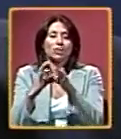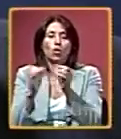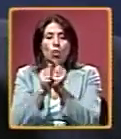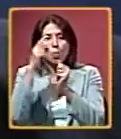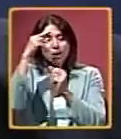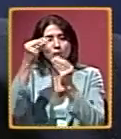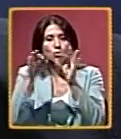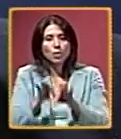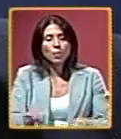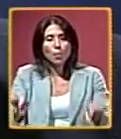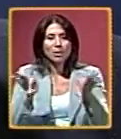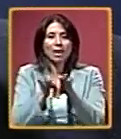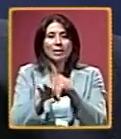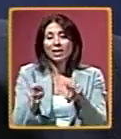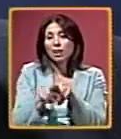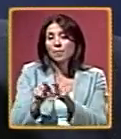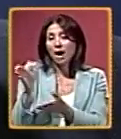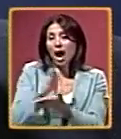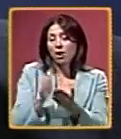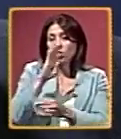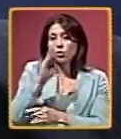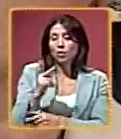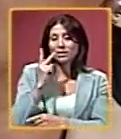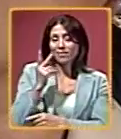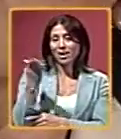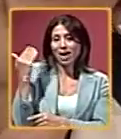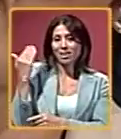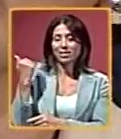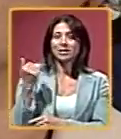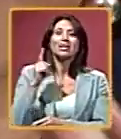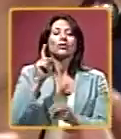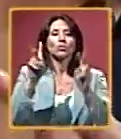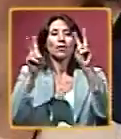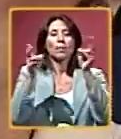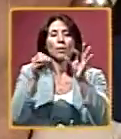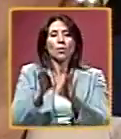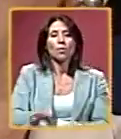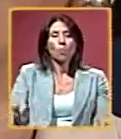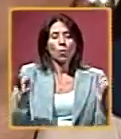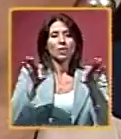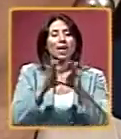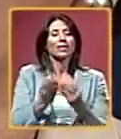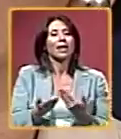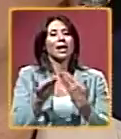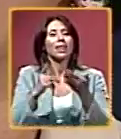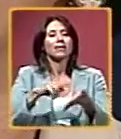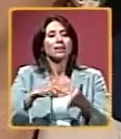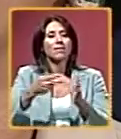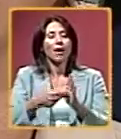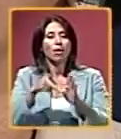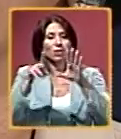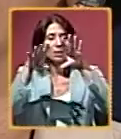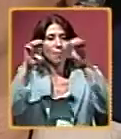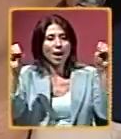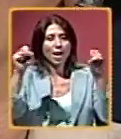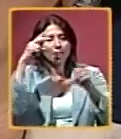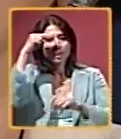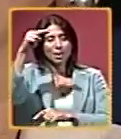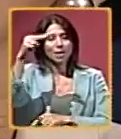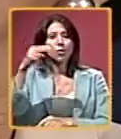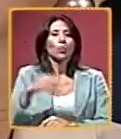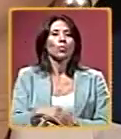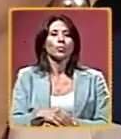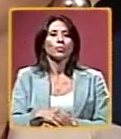que normalmente no se visibiliza es otro elemento importante que le da peso a esta embajada de Costa